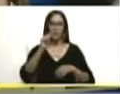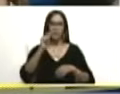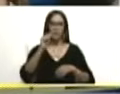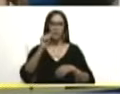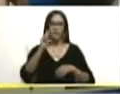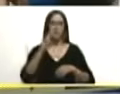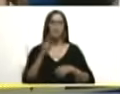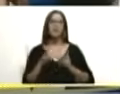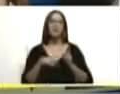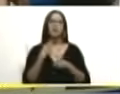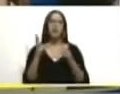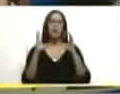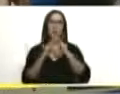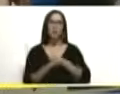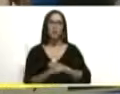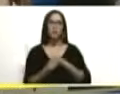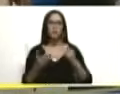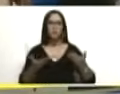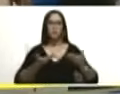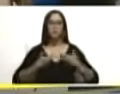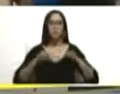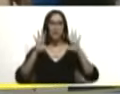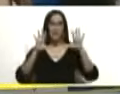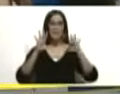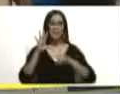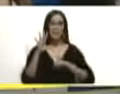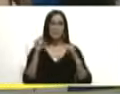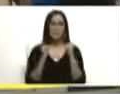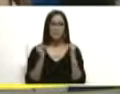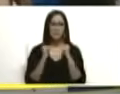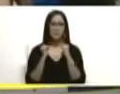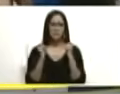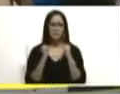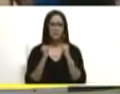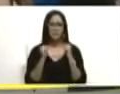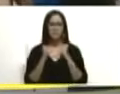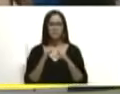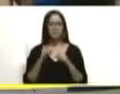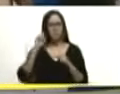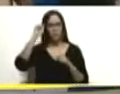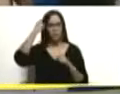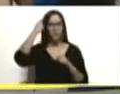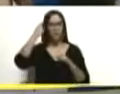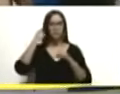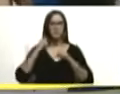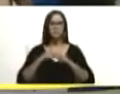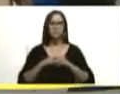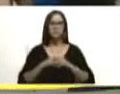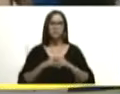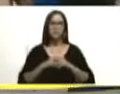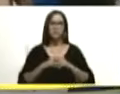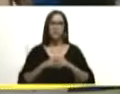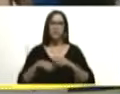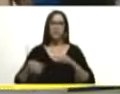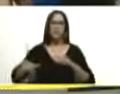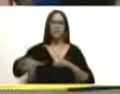Y después la noche nos dio 15 grados en Qatar. A Ernesto Villegas, ¿te acuerdas? En el